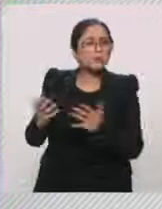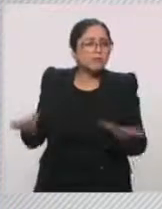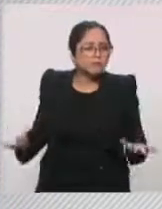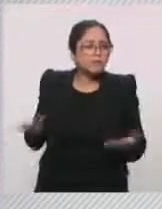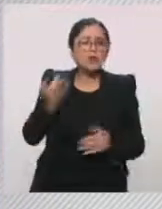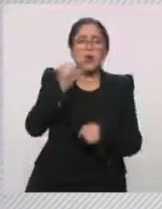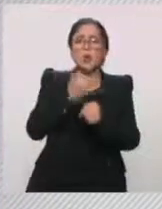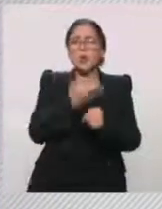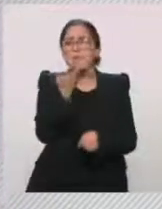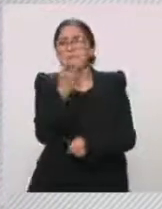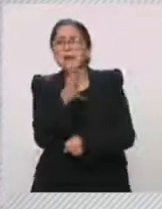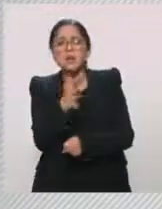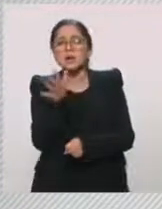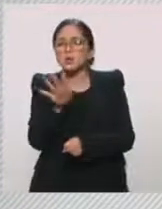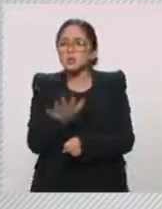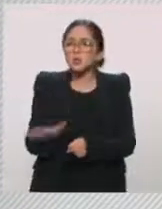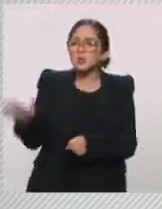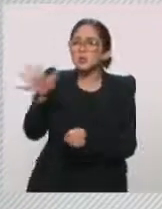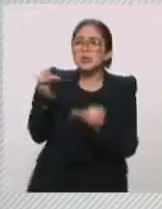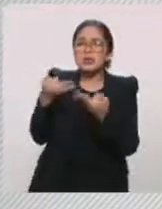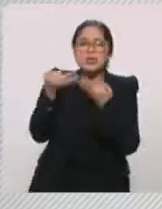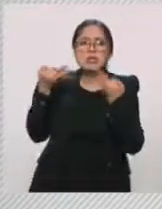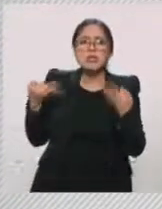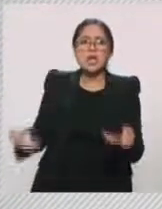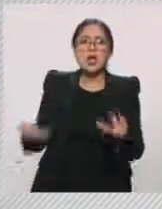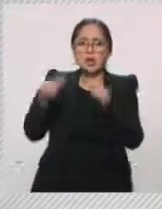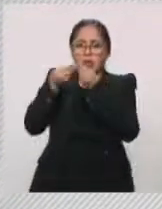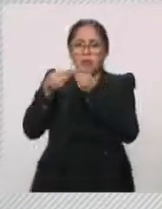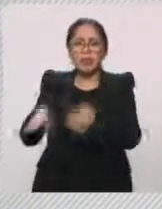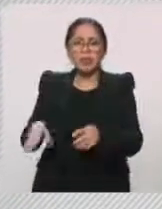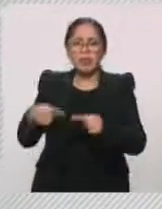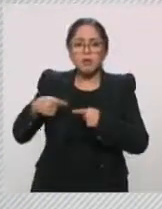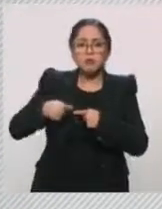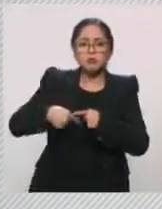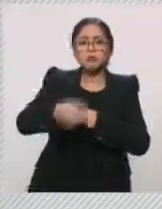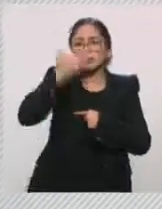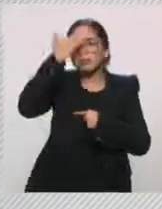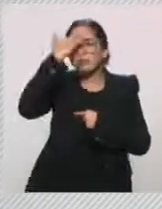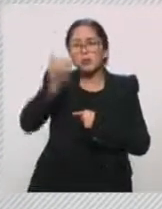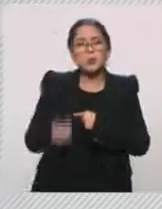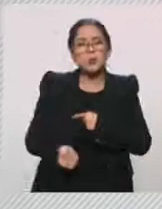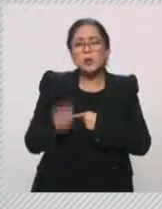perdido? ¿Cuánta cantidad de suelos de conservación se ha perdido y en cuánto tiempo?